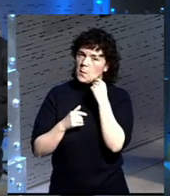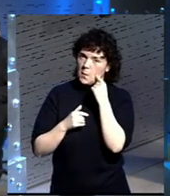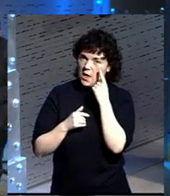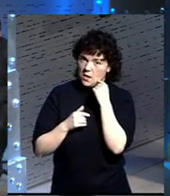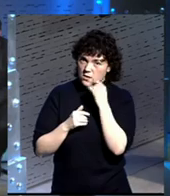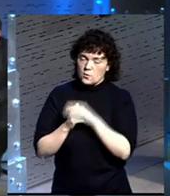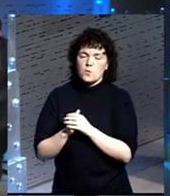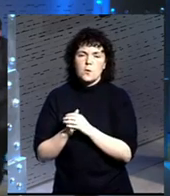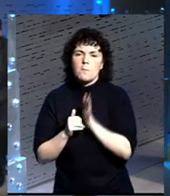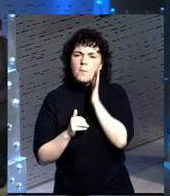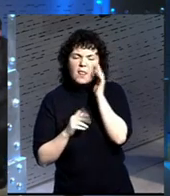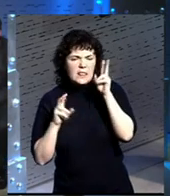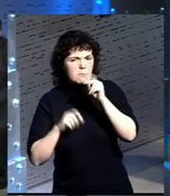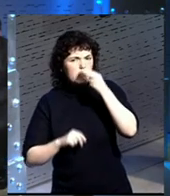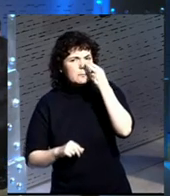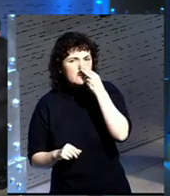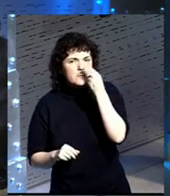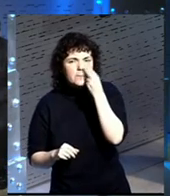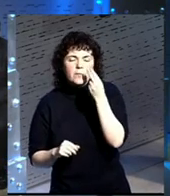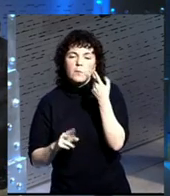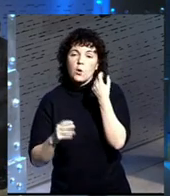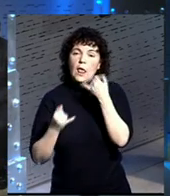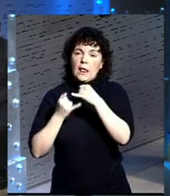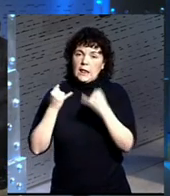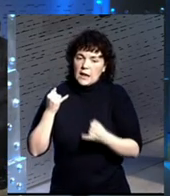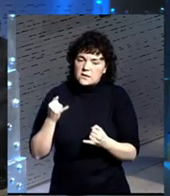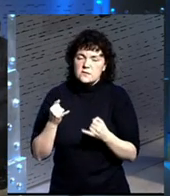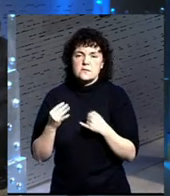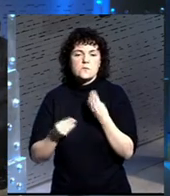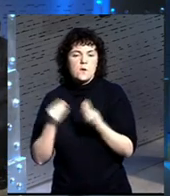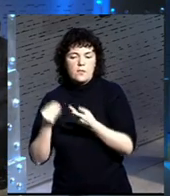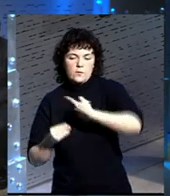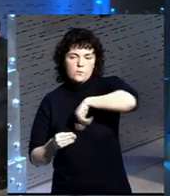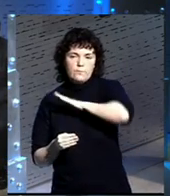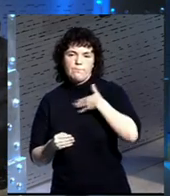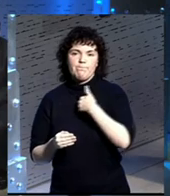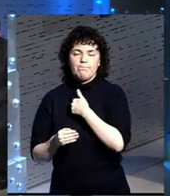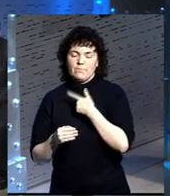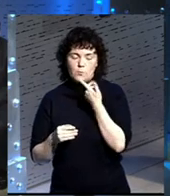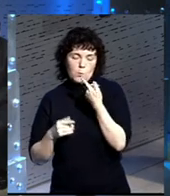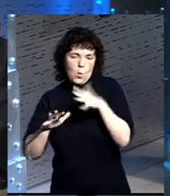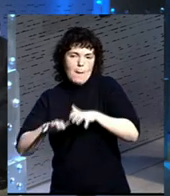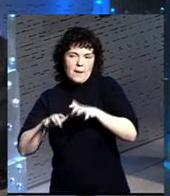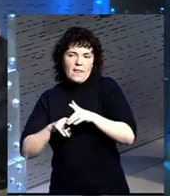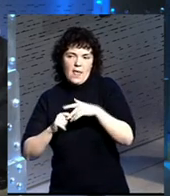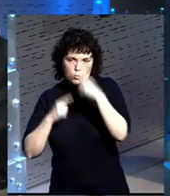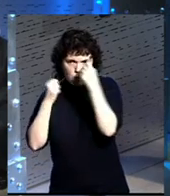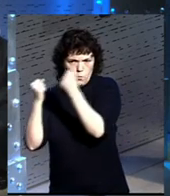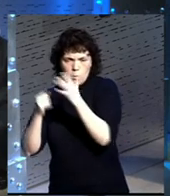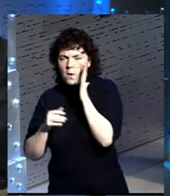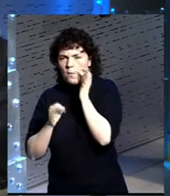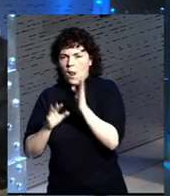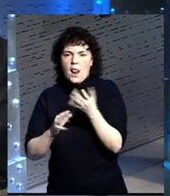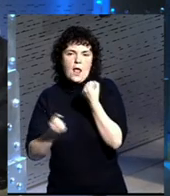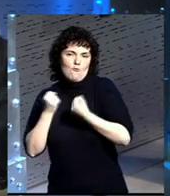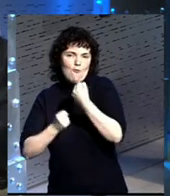Ontiveros y me parece que es un asunto muy interesante. La crisis está haciendo que nos convirtamos en economistas todos un poquito y nos